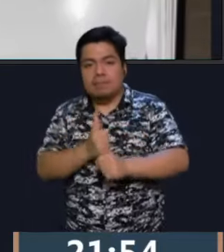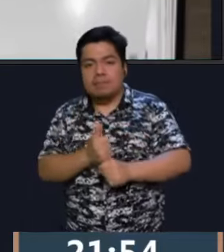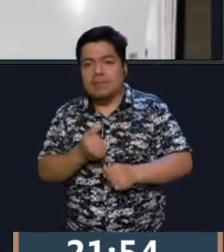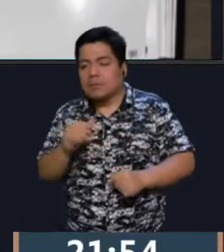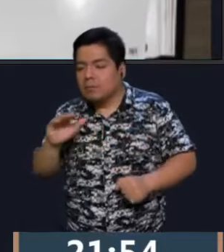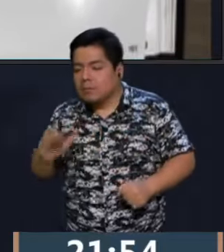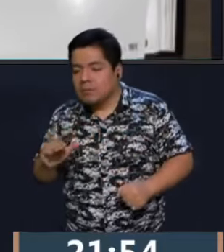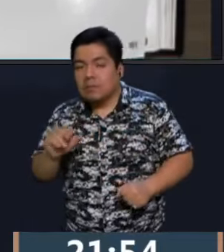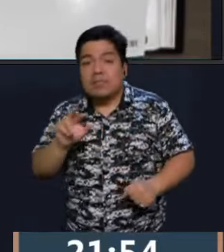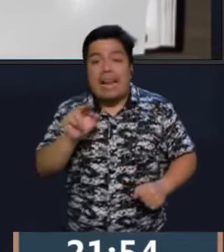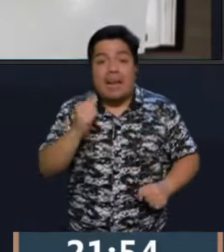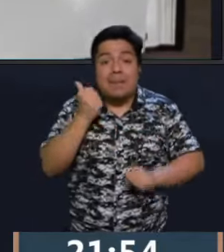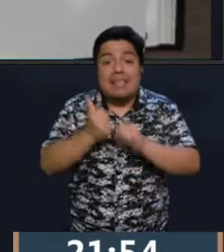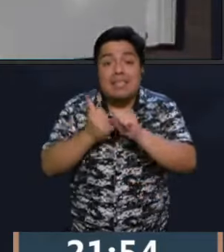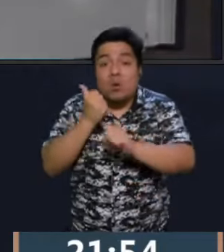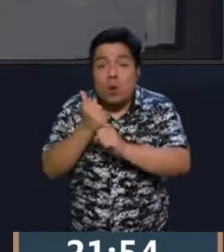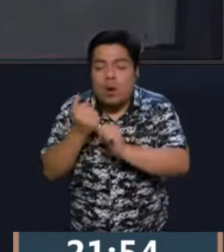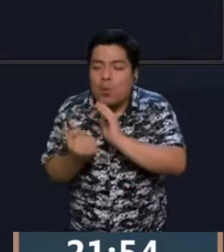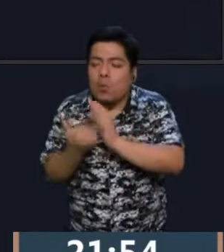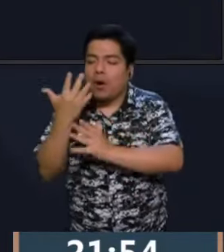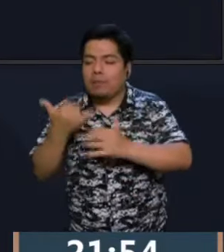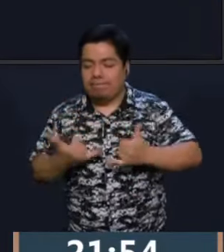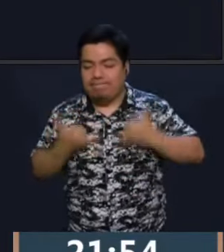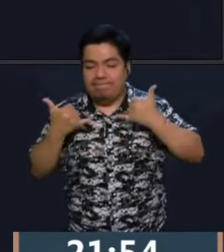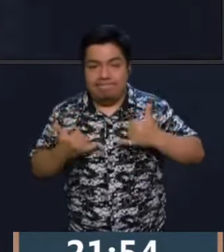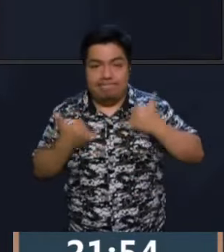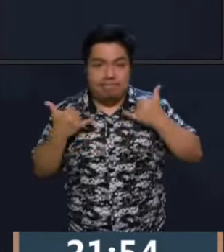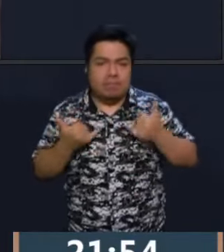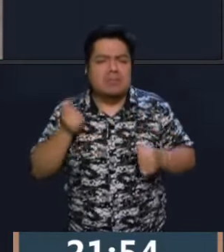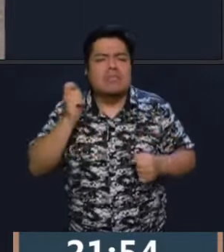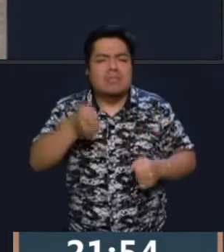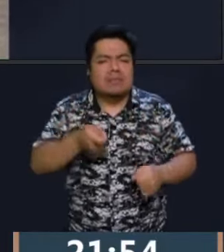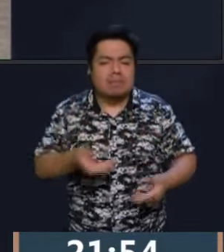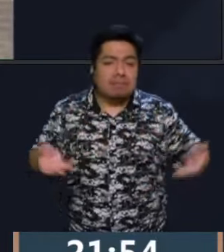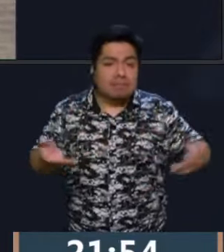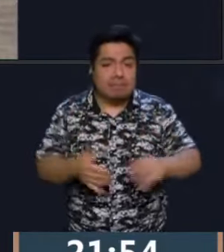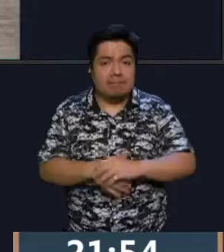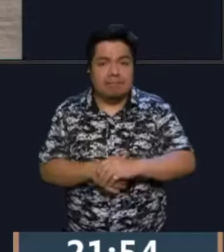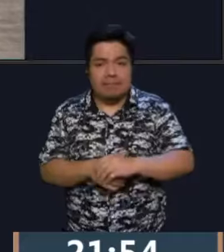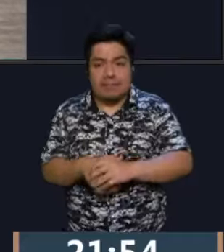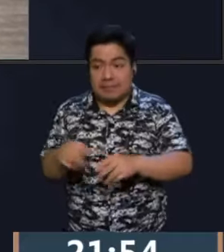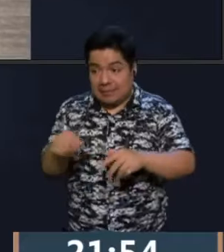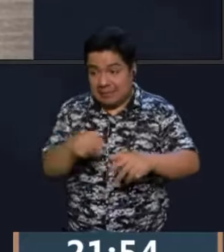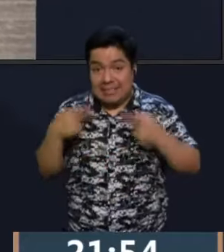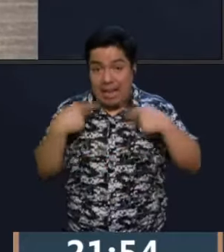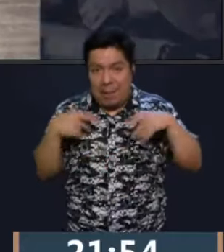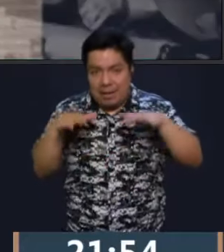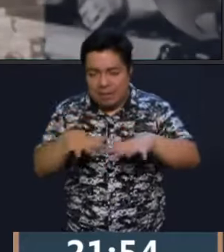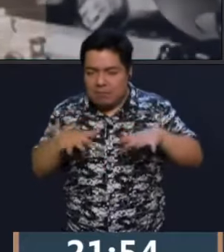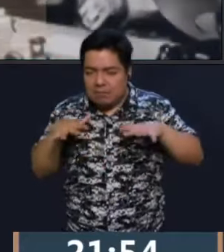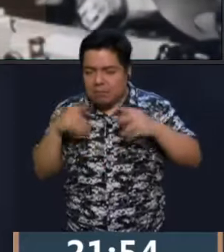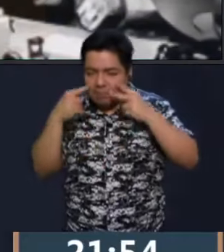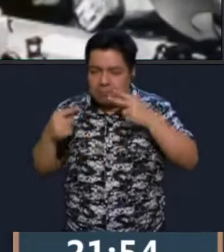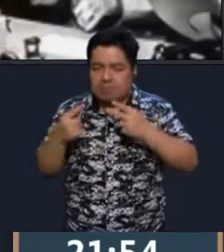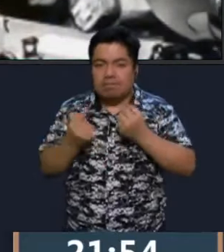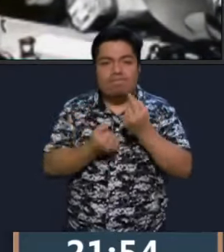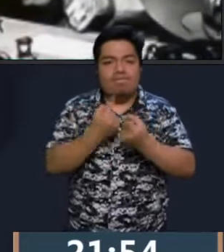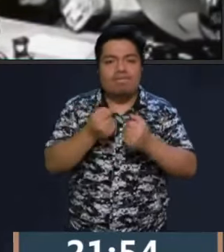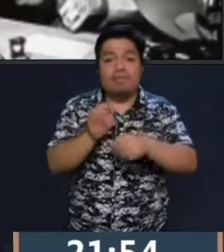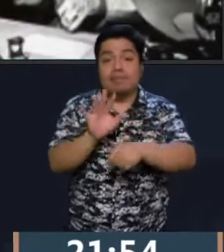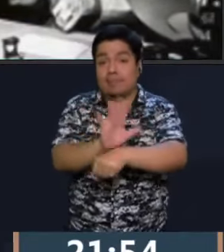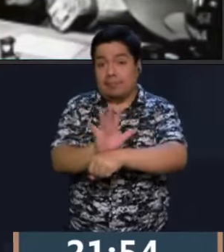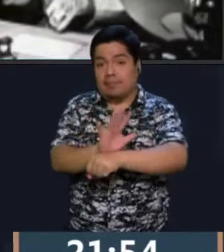de 25 años. ¿Qué es lo que quiere decir? Pues quiere decir que este público busca alternativas de